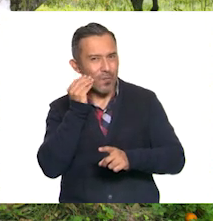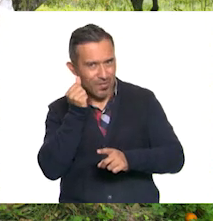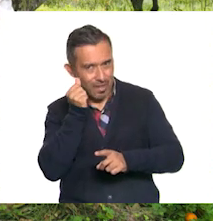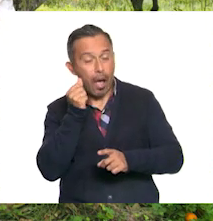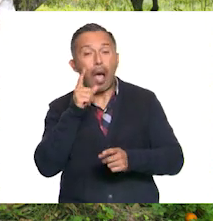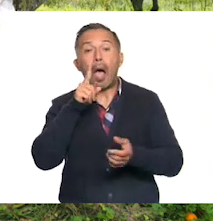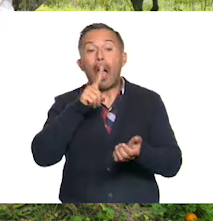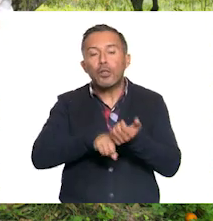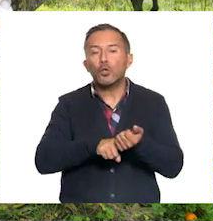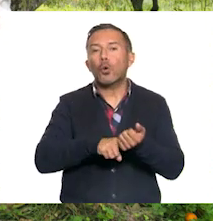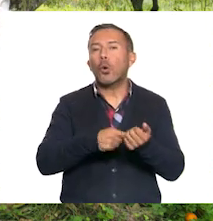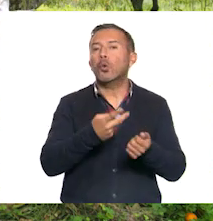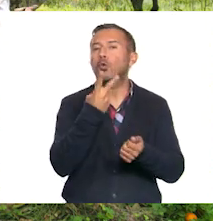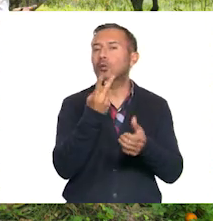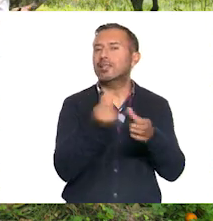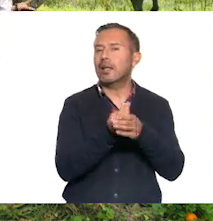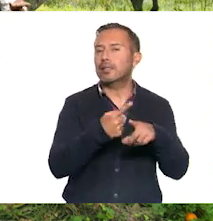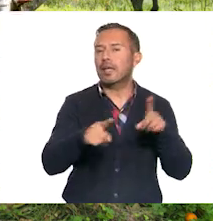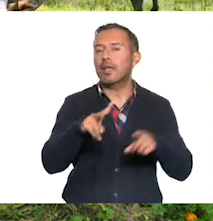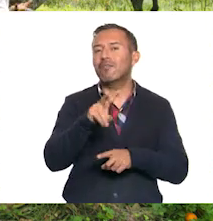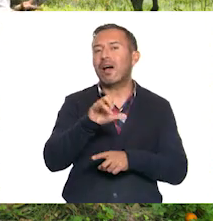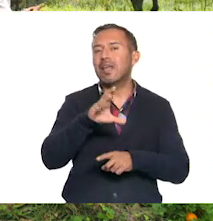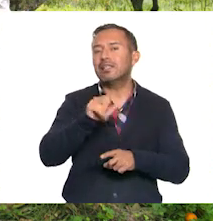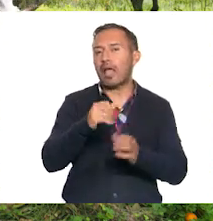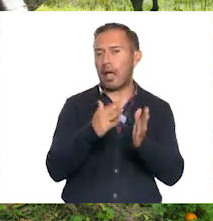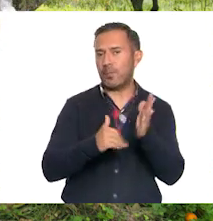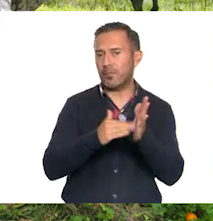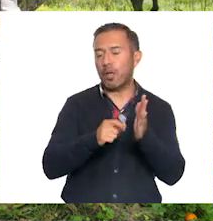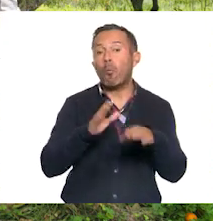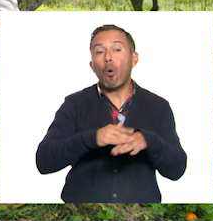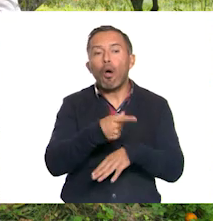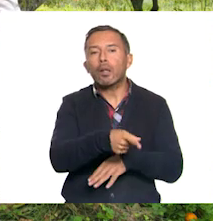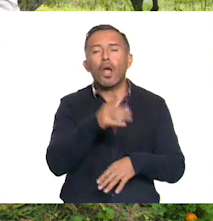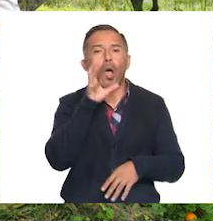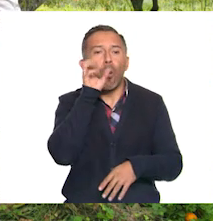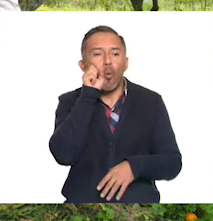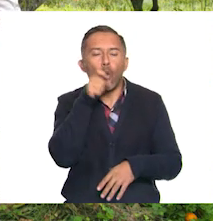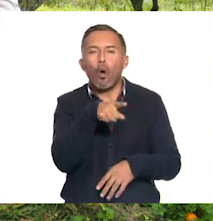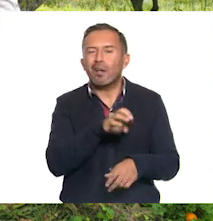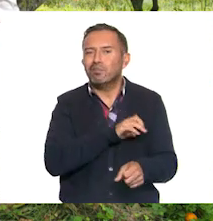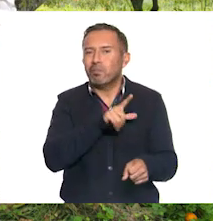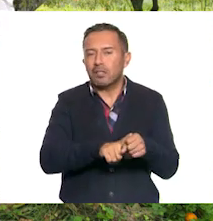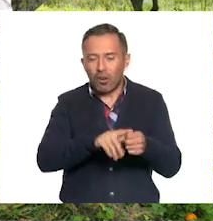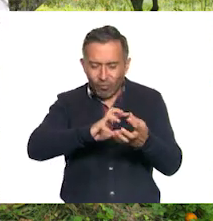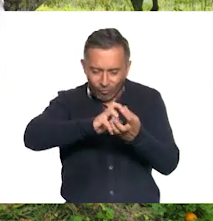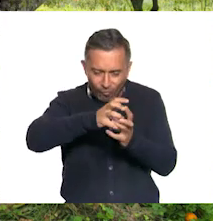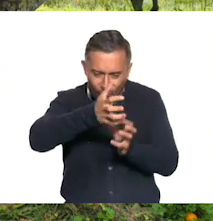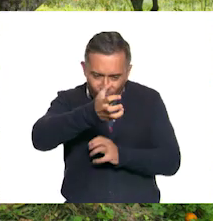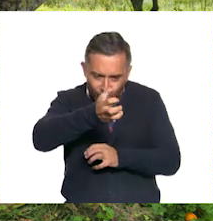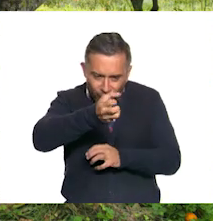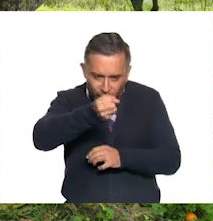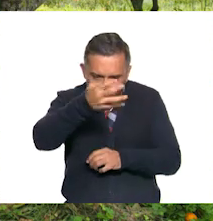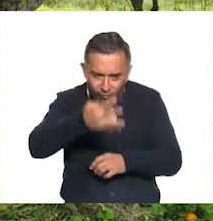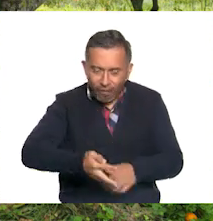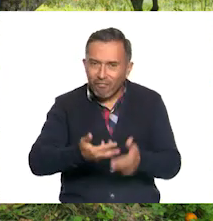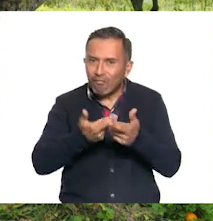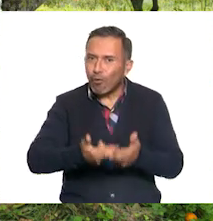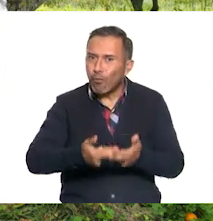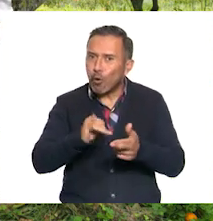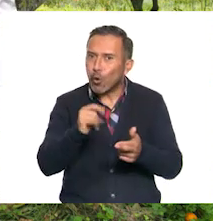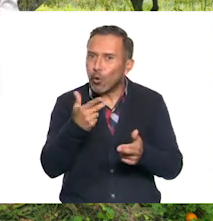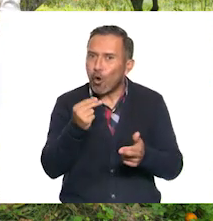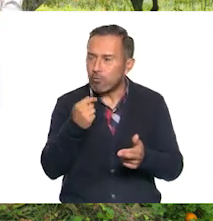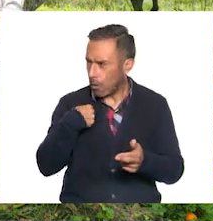Valencia, especialmente buscada por la calidad de jugo que ofrece. Maestra, pensé que todas las naranjas eran